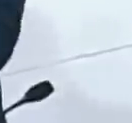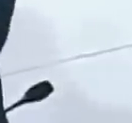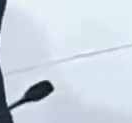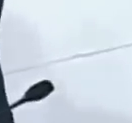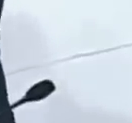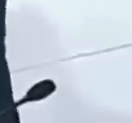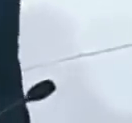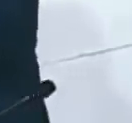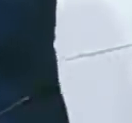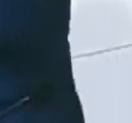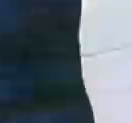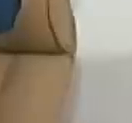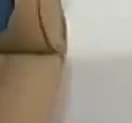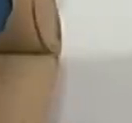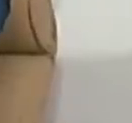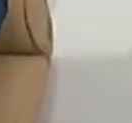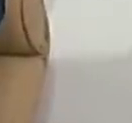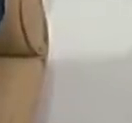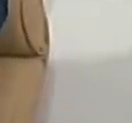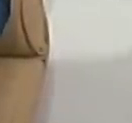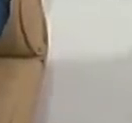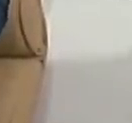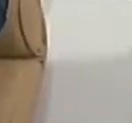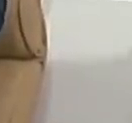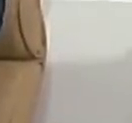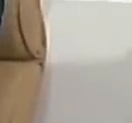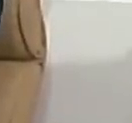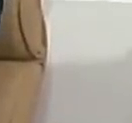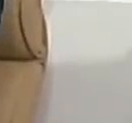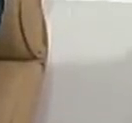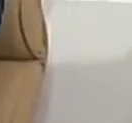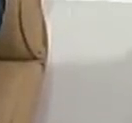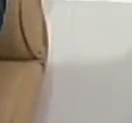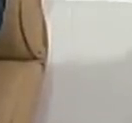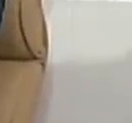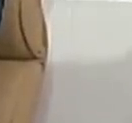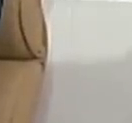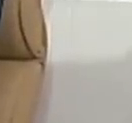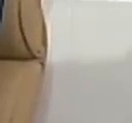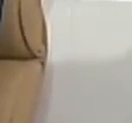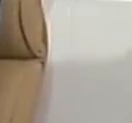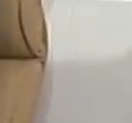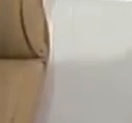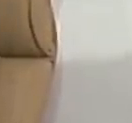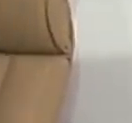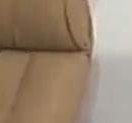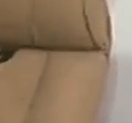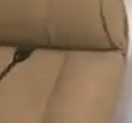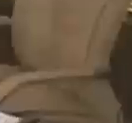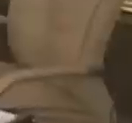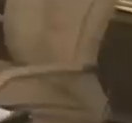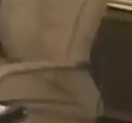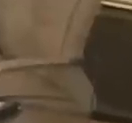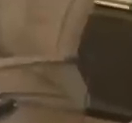precisamente lo que solicitó una de las personas que hoy, por supuesto,